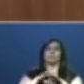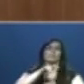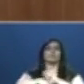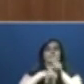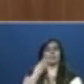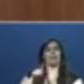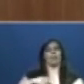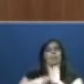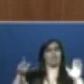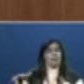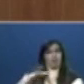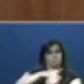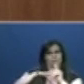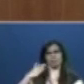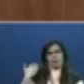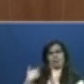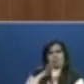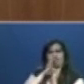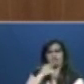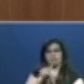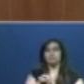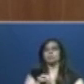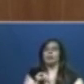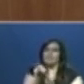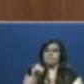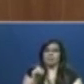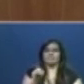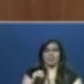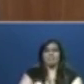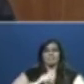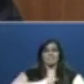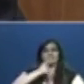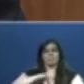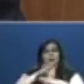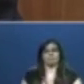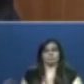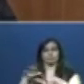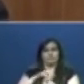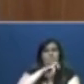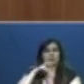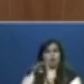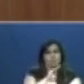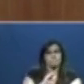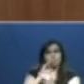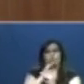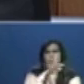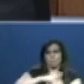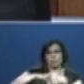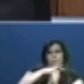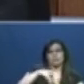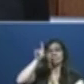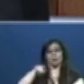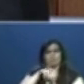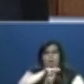antes citado y que ha de servirnos para conciliar mejor los valores de la protección del medio ambiente y el objetivo de la